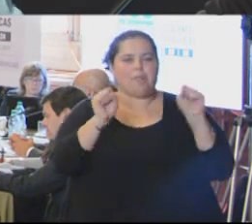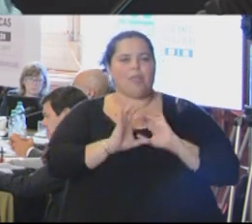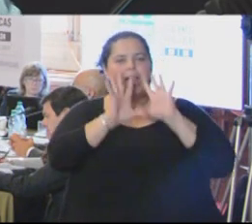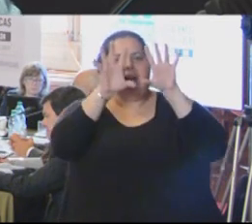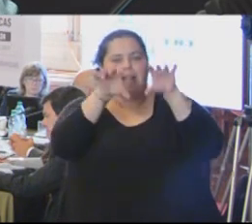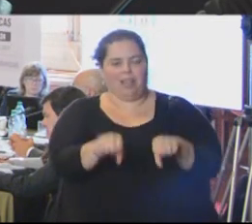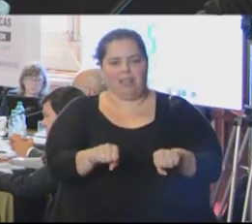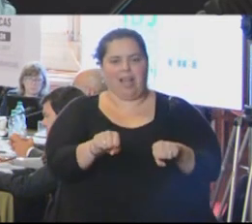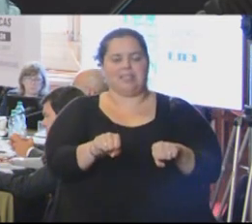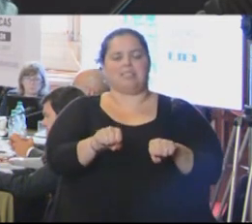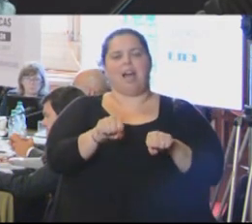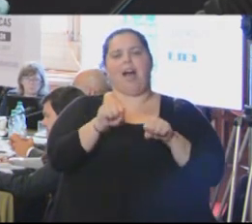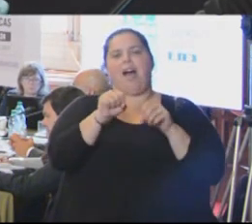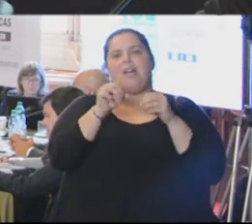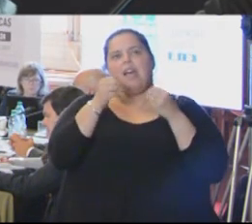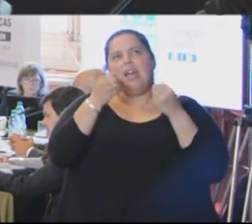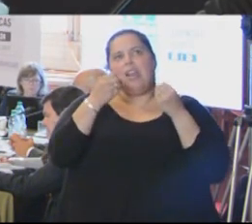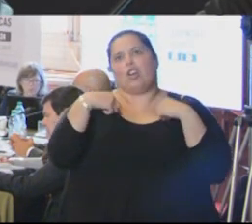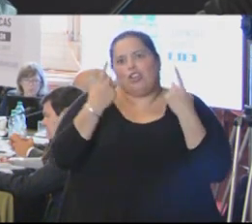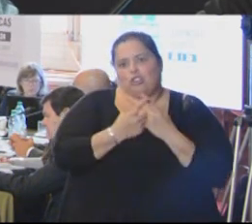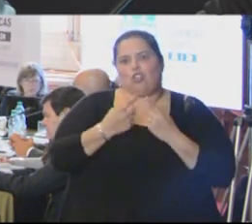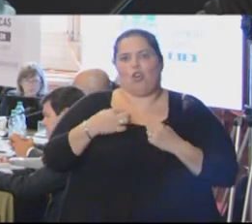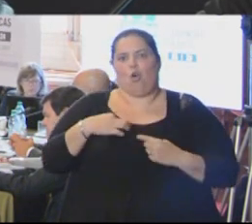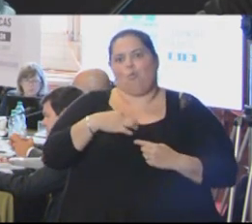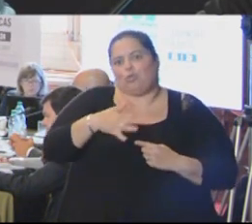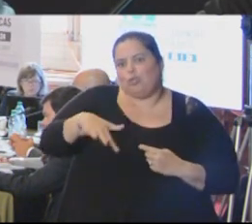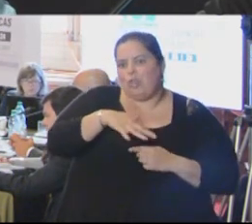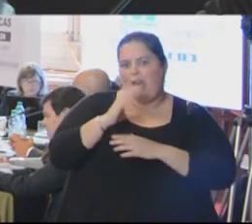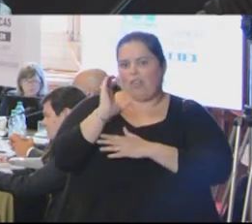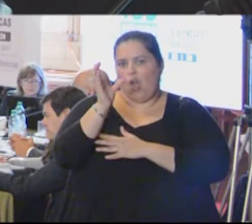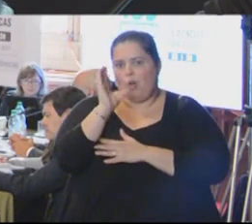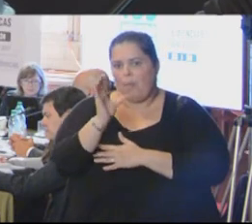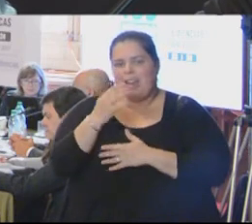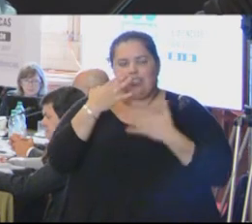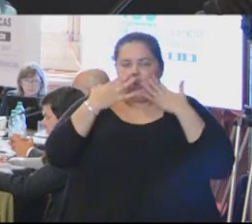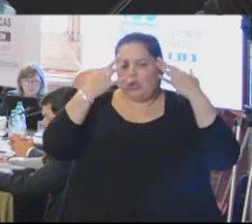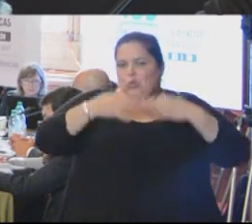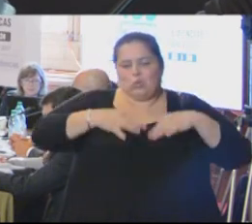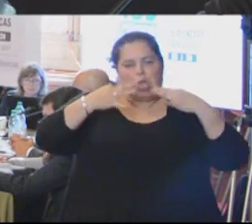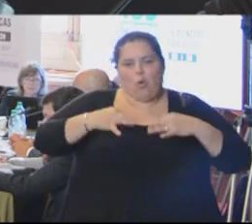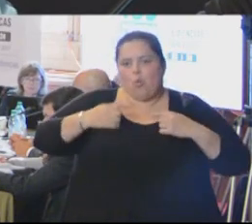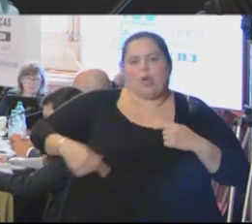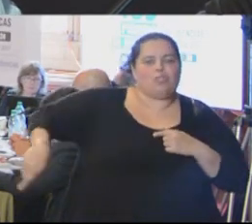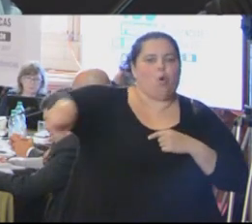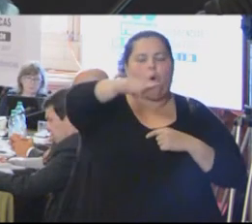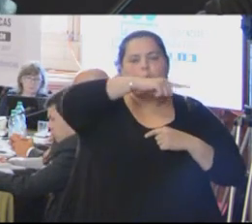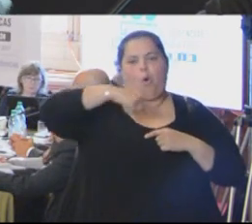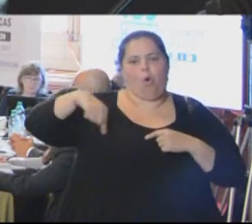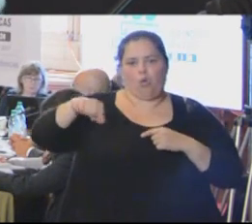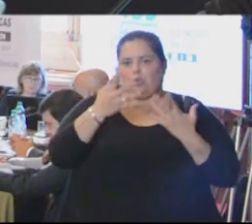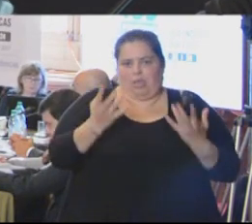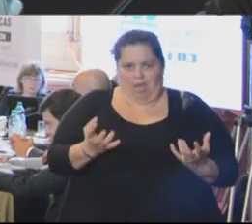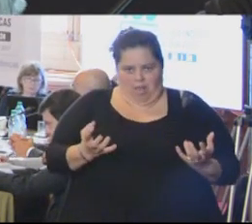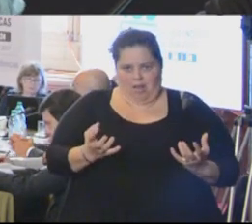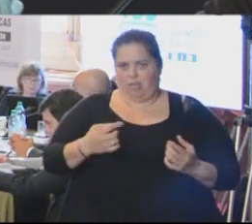precisamente lo que como sociedad colombiana, estoy segura, todos pretenden